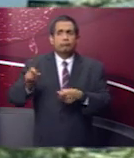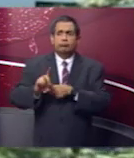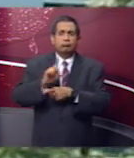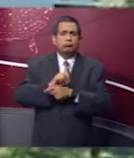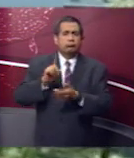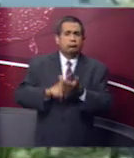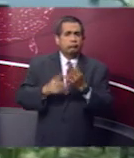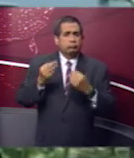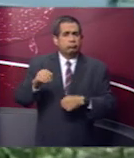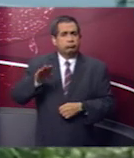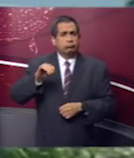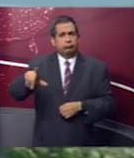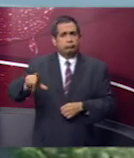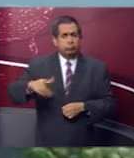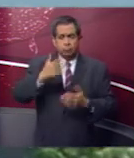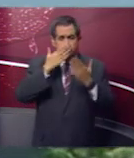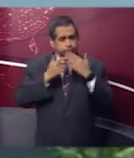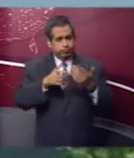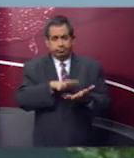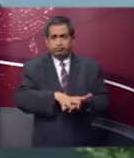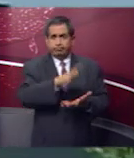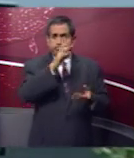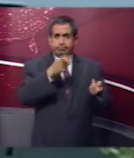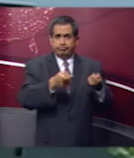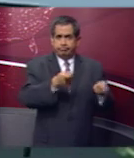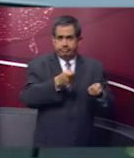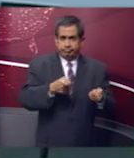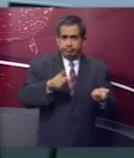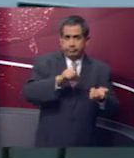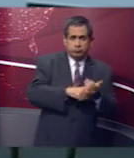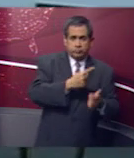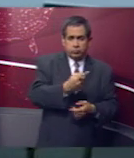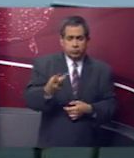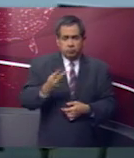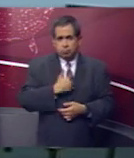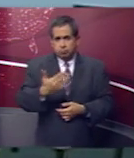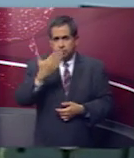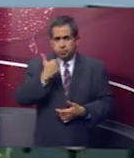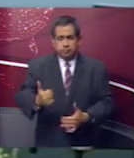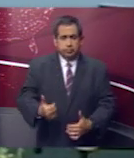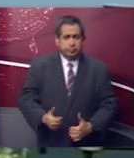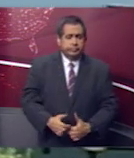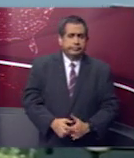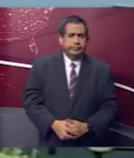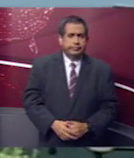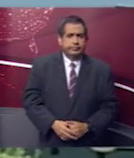1997, carece del control de la mayoría calificada en una o en ambas cámaras del Congreso.